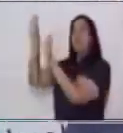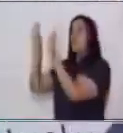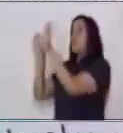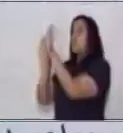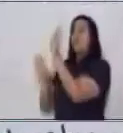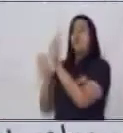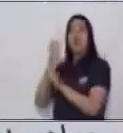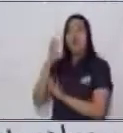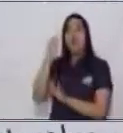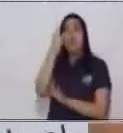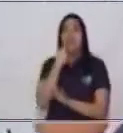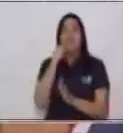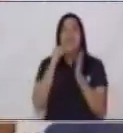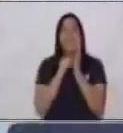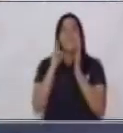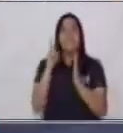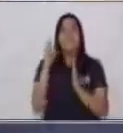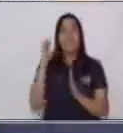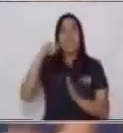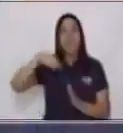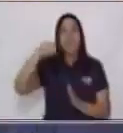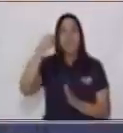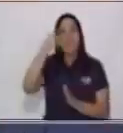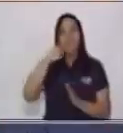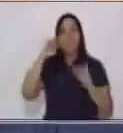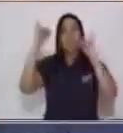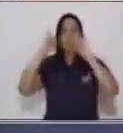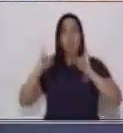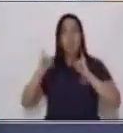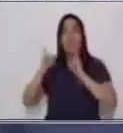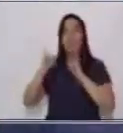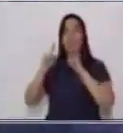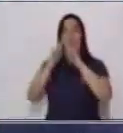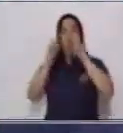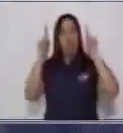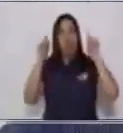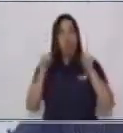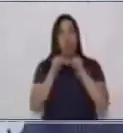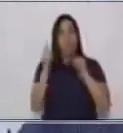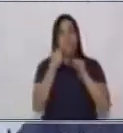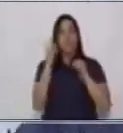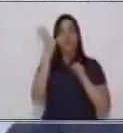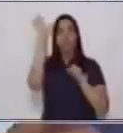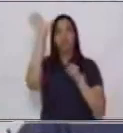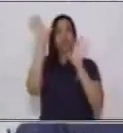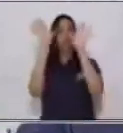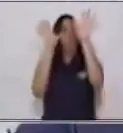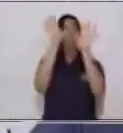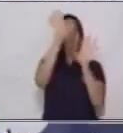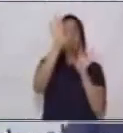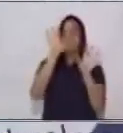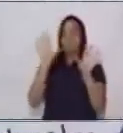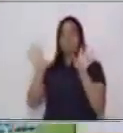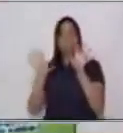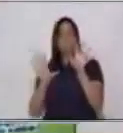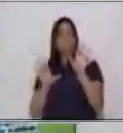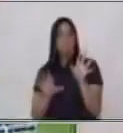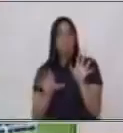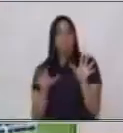cómo nos va a ayudar este esquema? A dividir el texto en secciones y entender cómo está estructurado o cómo está